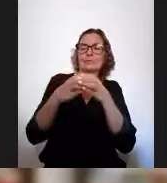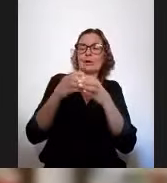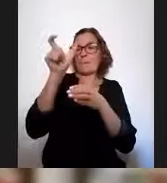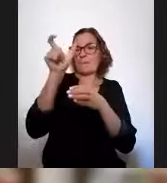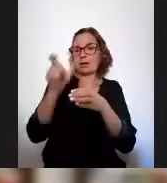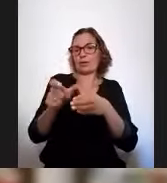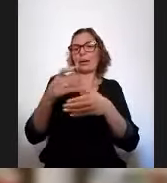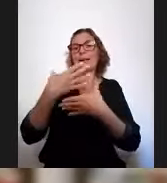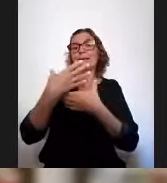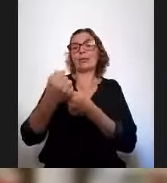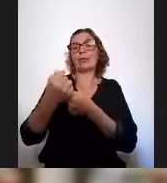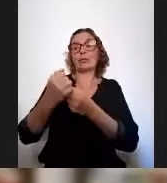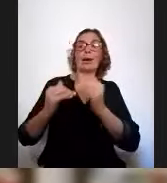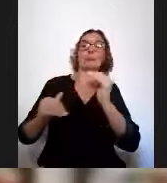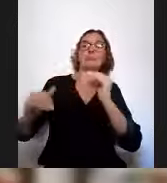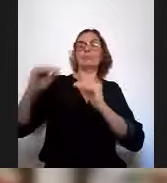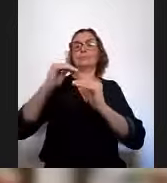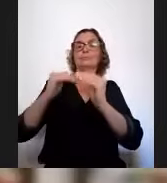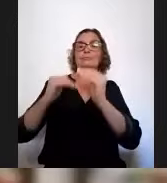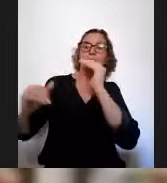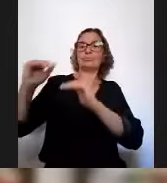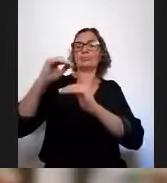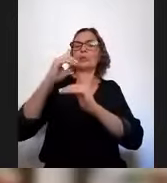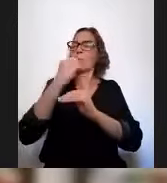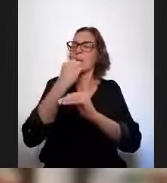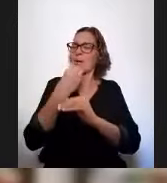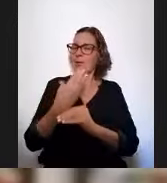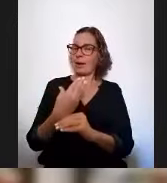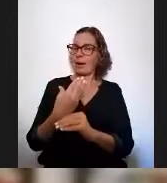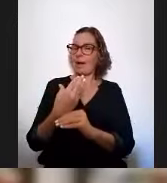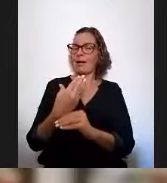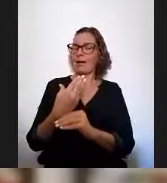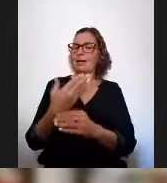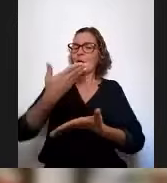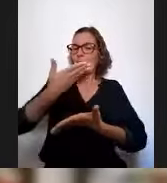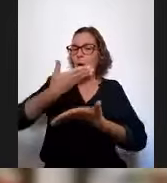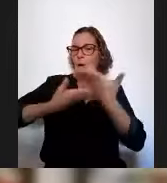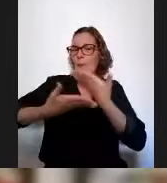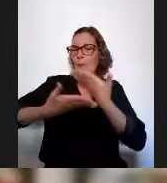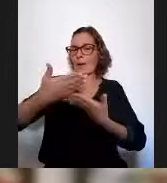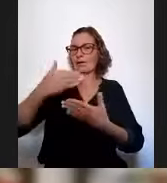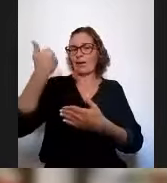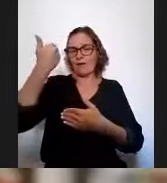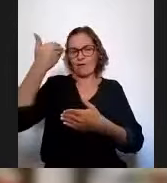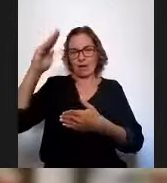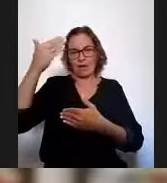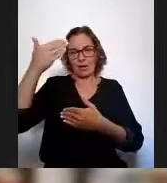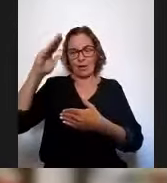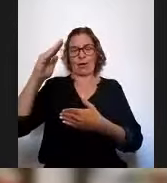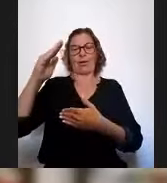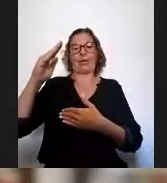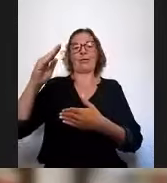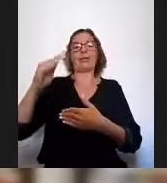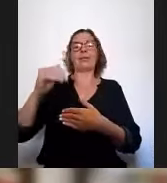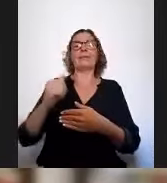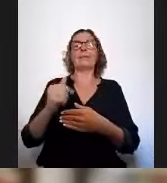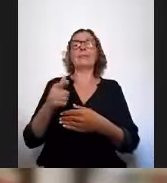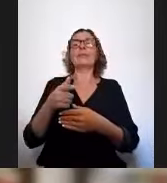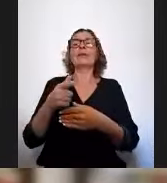a crecer, que te ayuden a mejorar, que compartan los valores. Tiene que